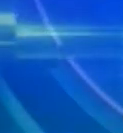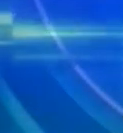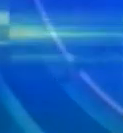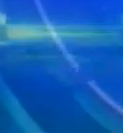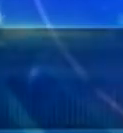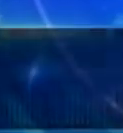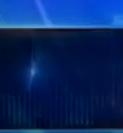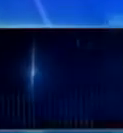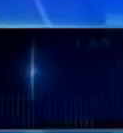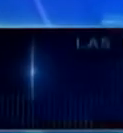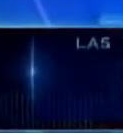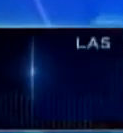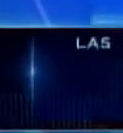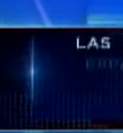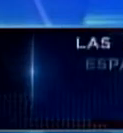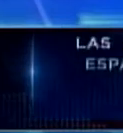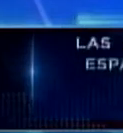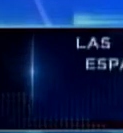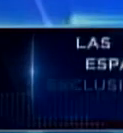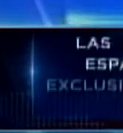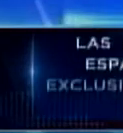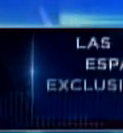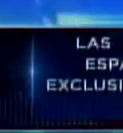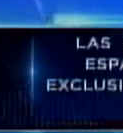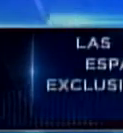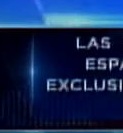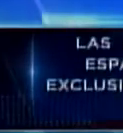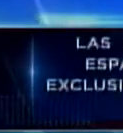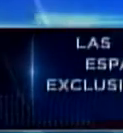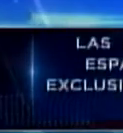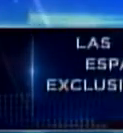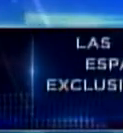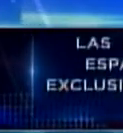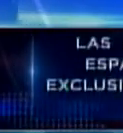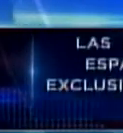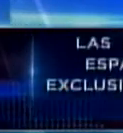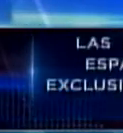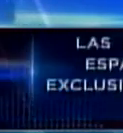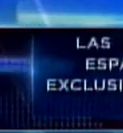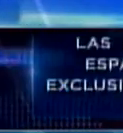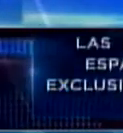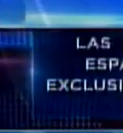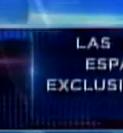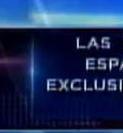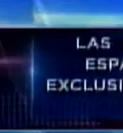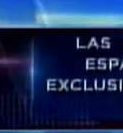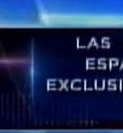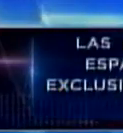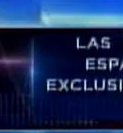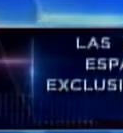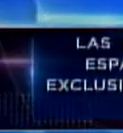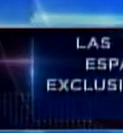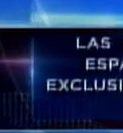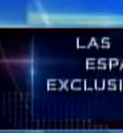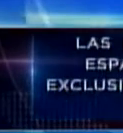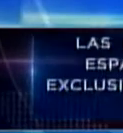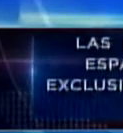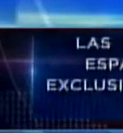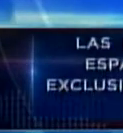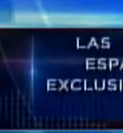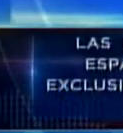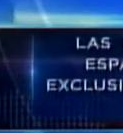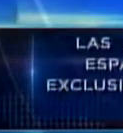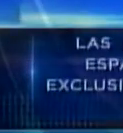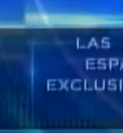7:24, continuamos dialogando este tema de la consulta popular. Nos acompaña ahora el asambleísta del Partido Social Cristiano, César Ron. Gracias, asambleísta,